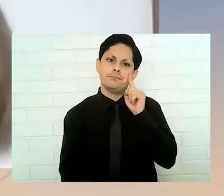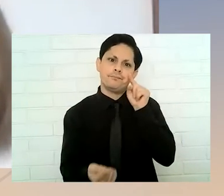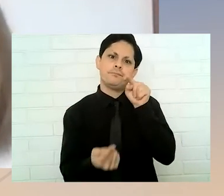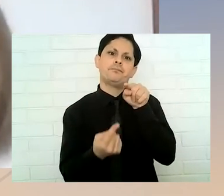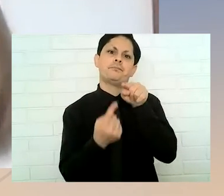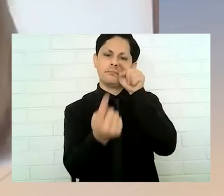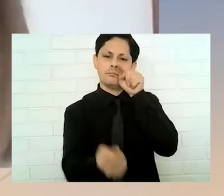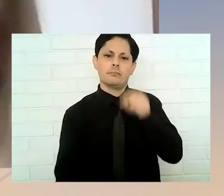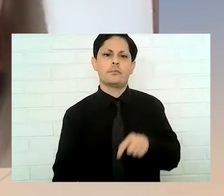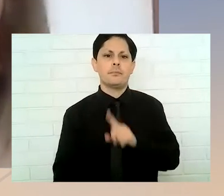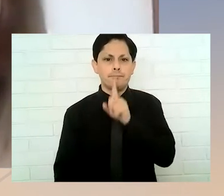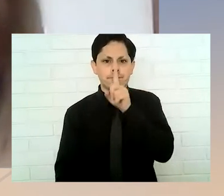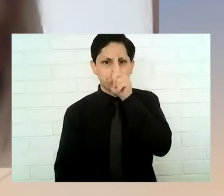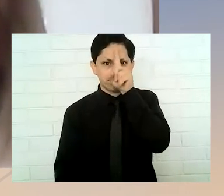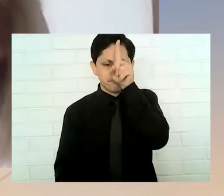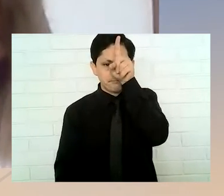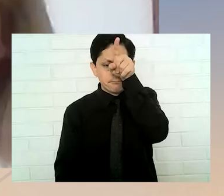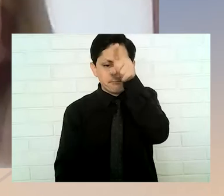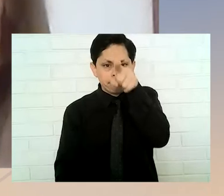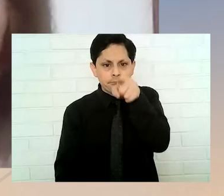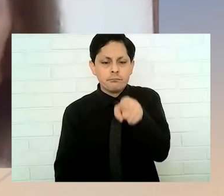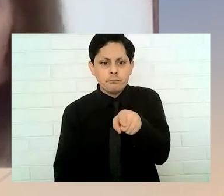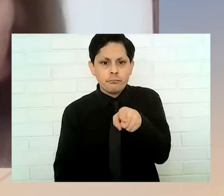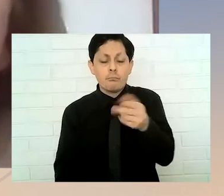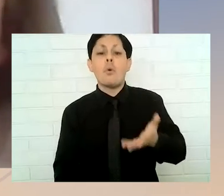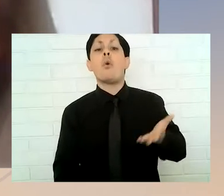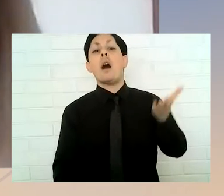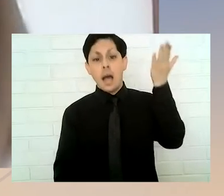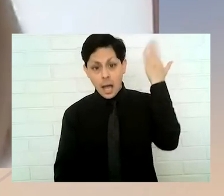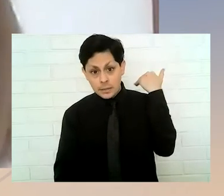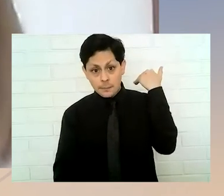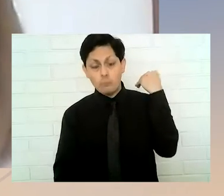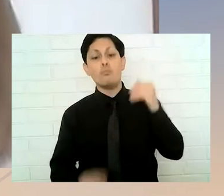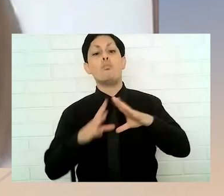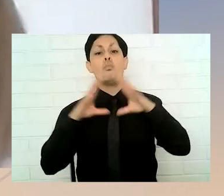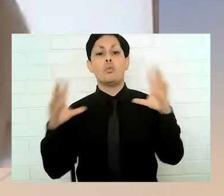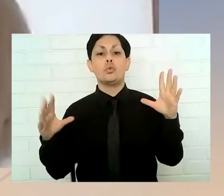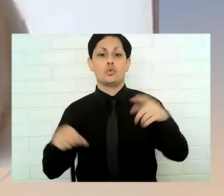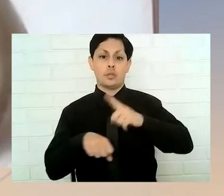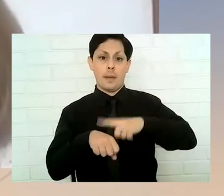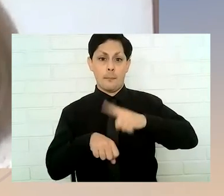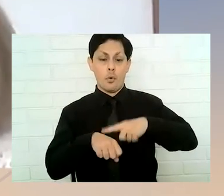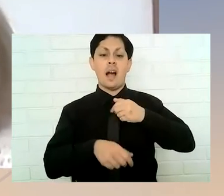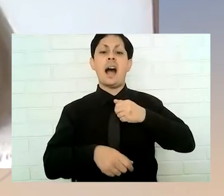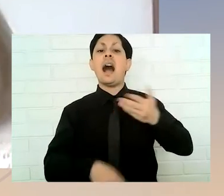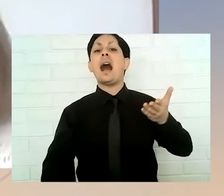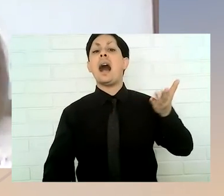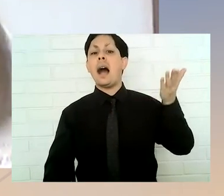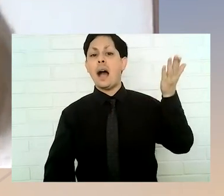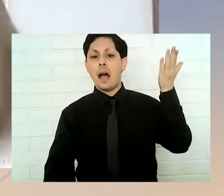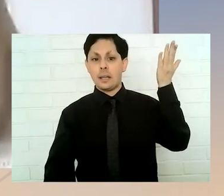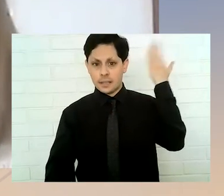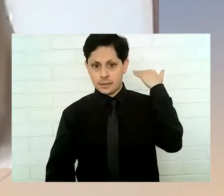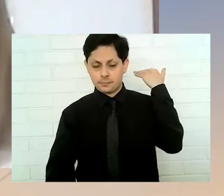mirar el aprendizaje como se creía que ocurría hace mucho tiempo atrás. Por